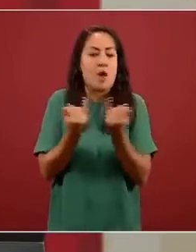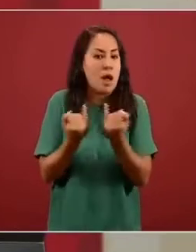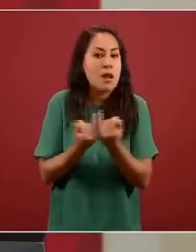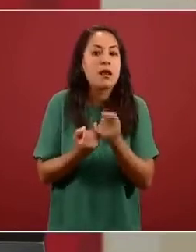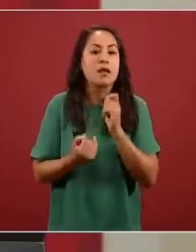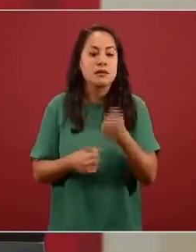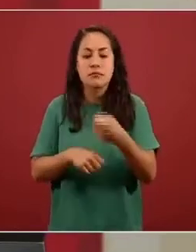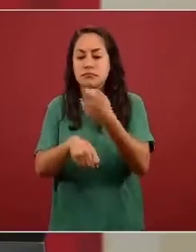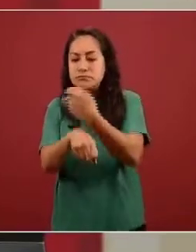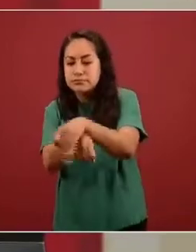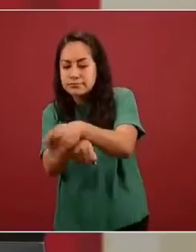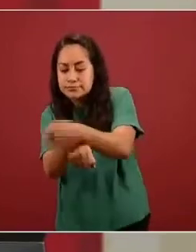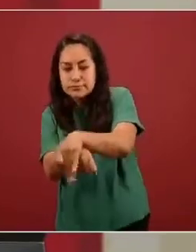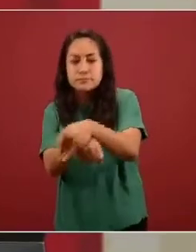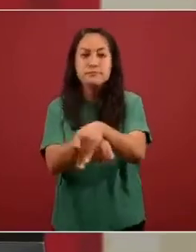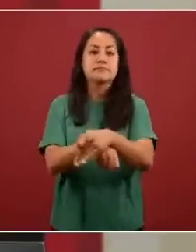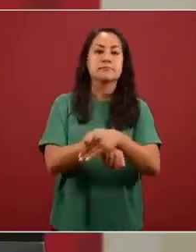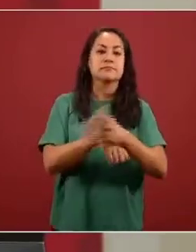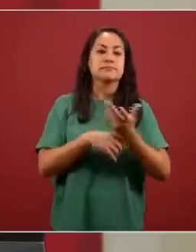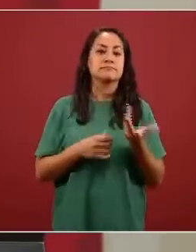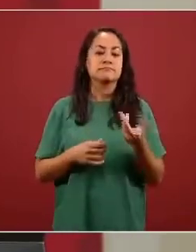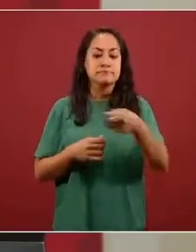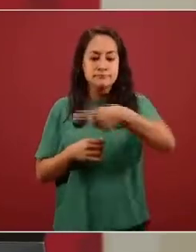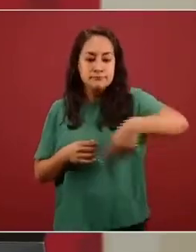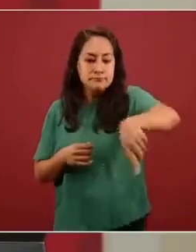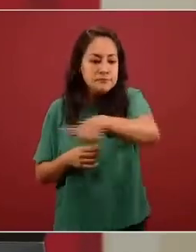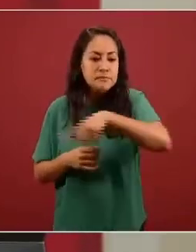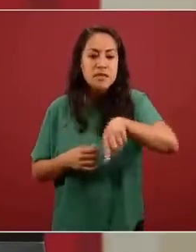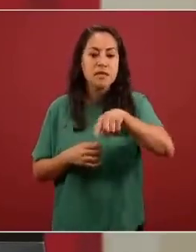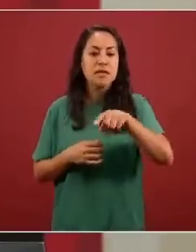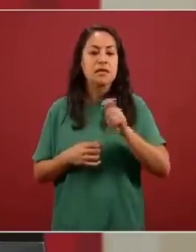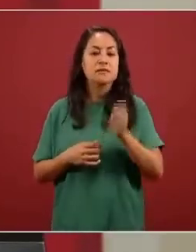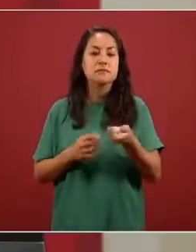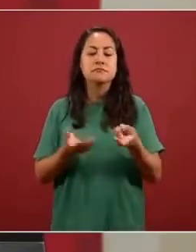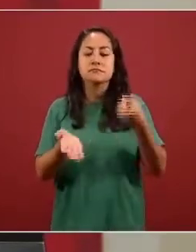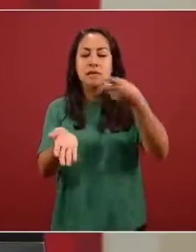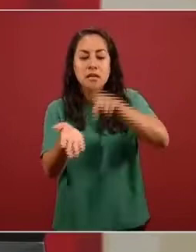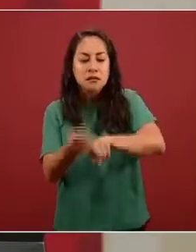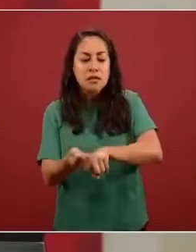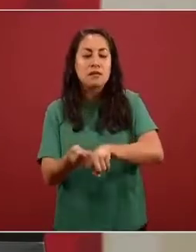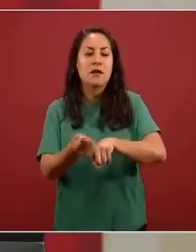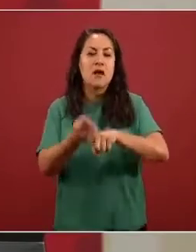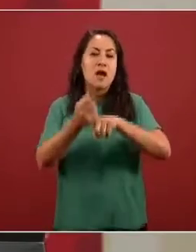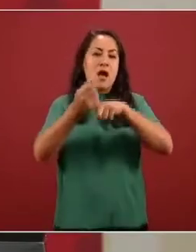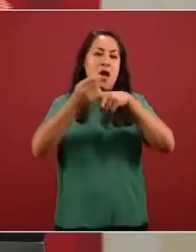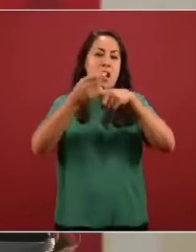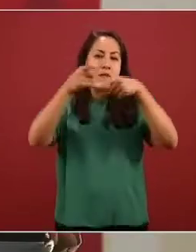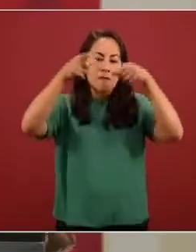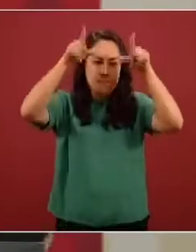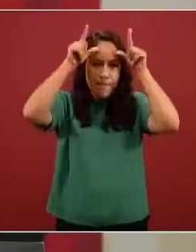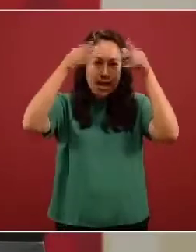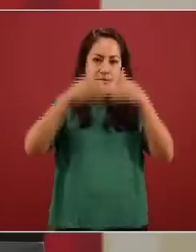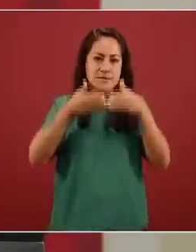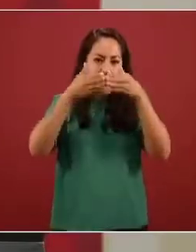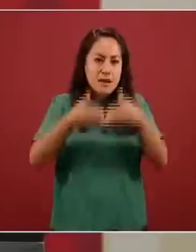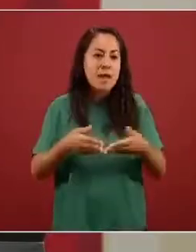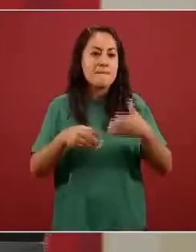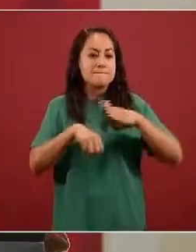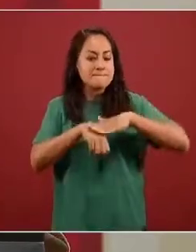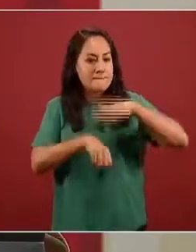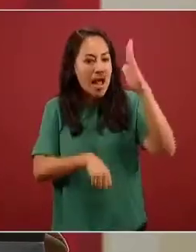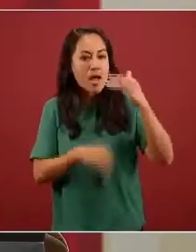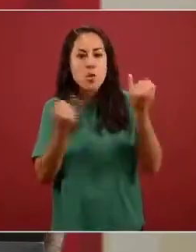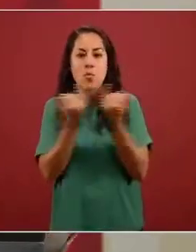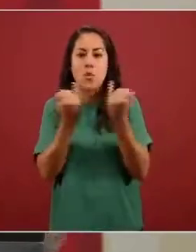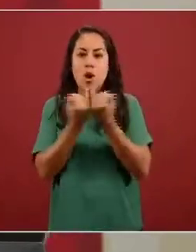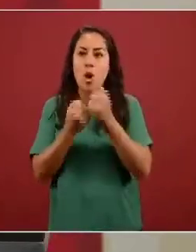atención temporal voluntaria en la Secretaría de Marina, se expandió aún más. Cuando cada una de las entidades federativas o la